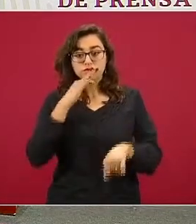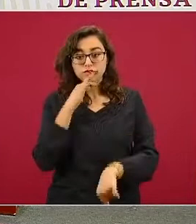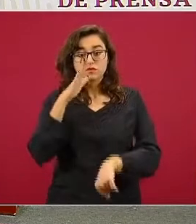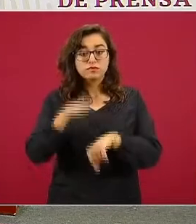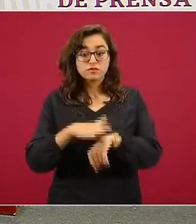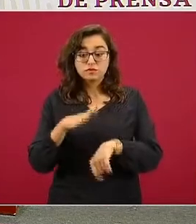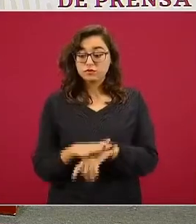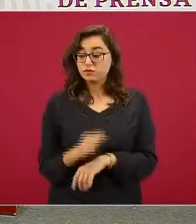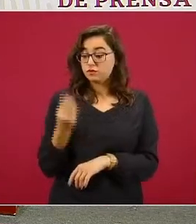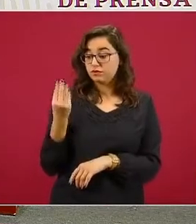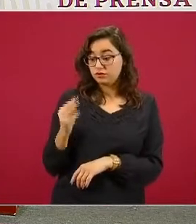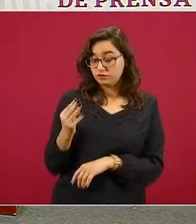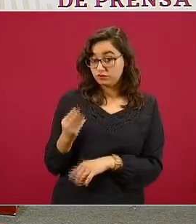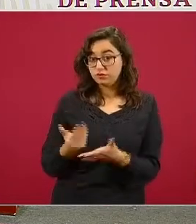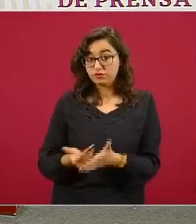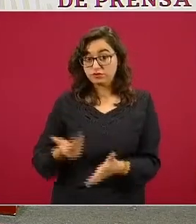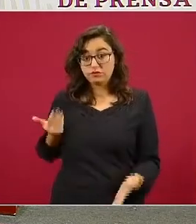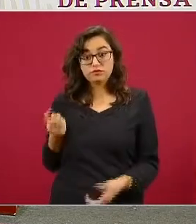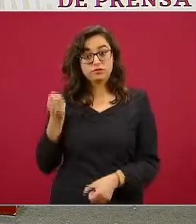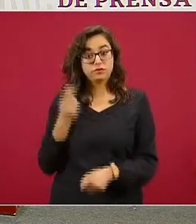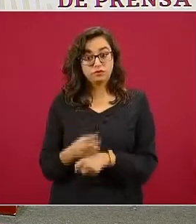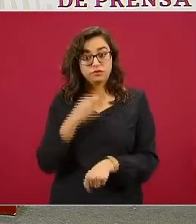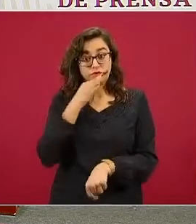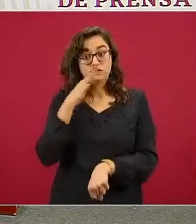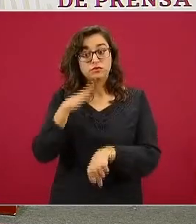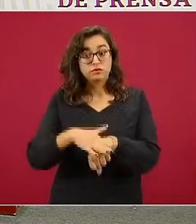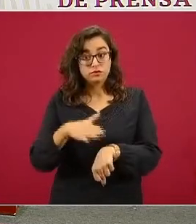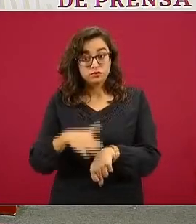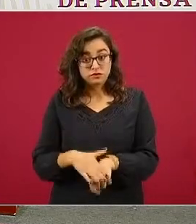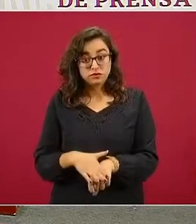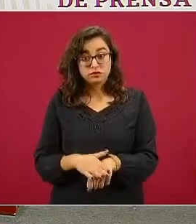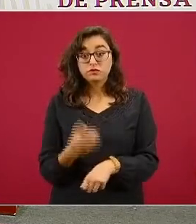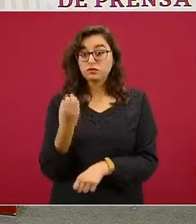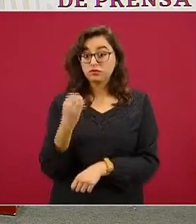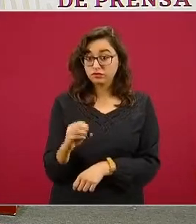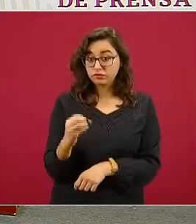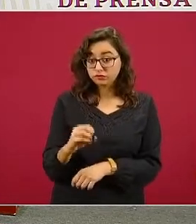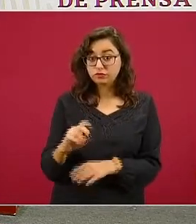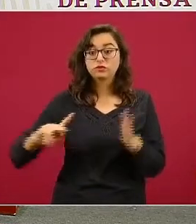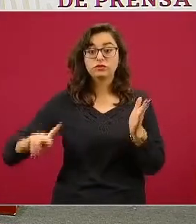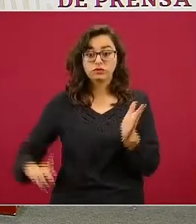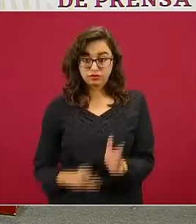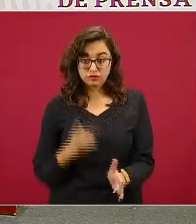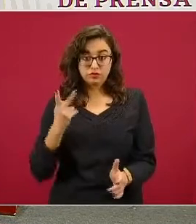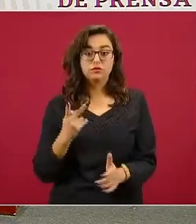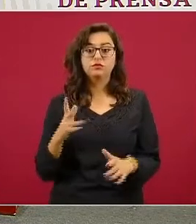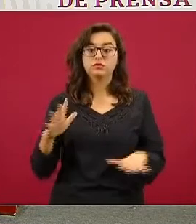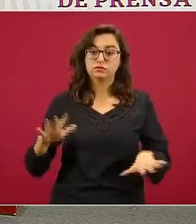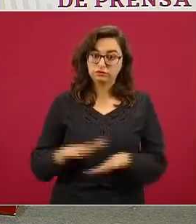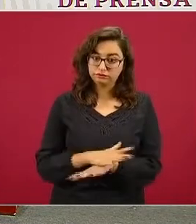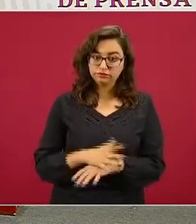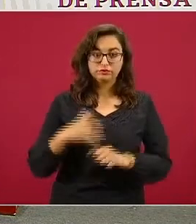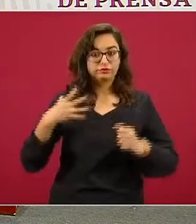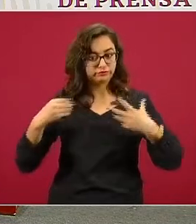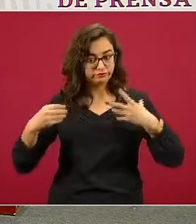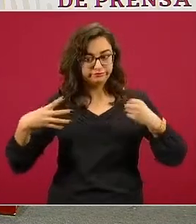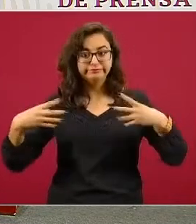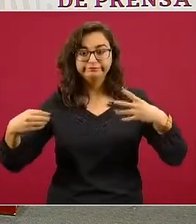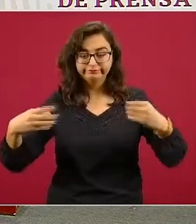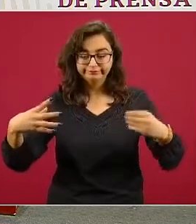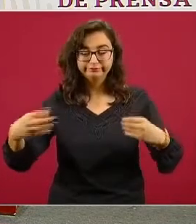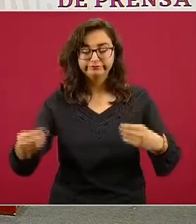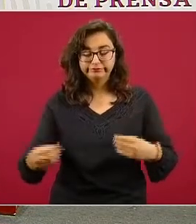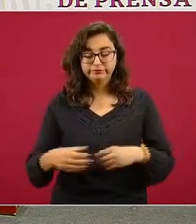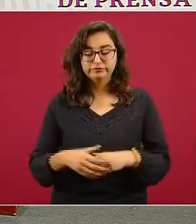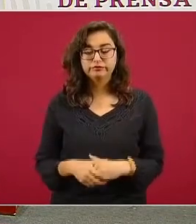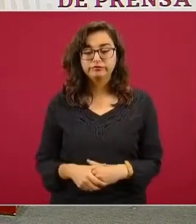hecho desde mayo ante la posibilidad de que al llegar a octubre tuviéramos un cambio en la trayectoria de